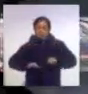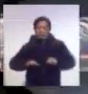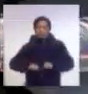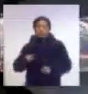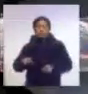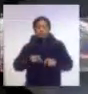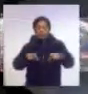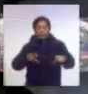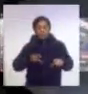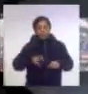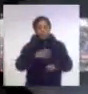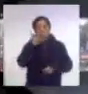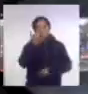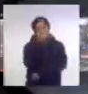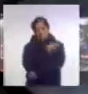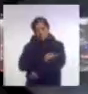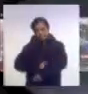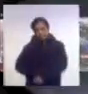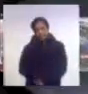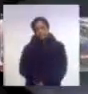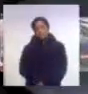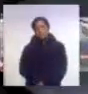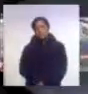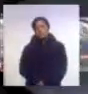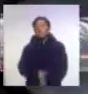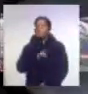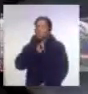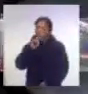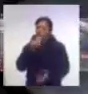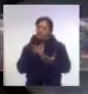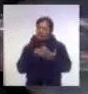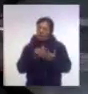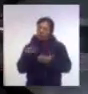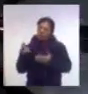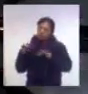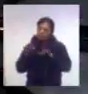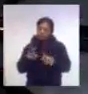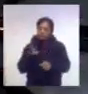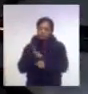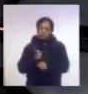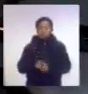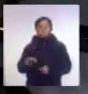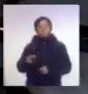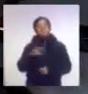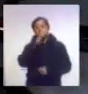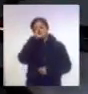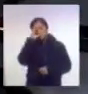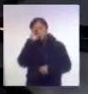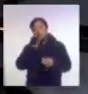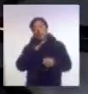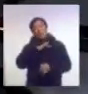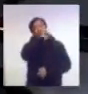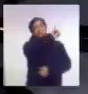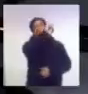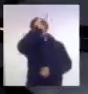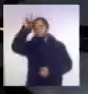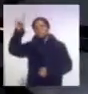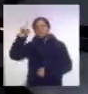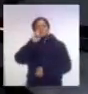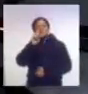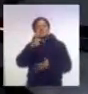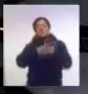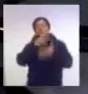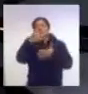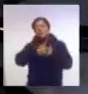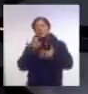las 5 de la tarde. Bien. Por allá los esperamos. Ah, muy bien. Y hay una exposición fotográfica que habla de proyectos de